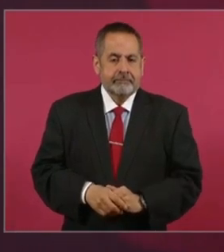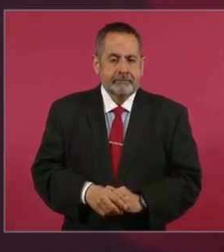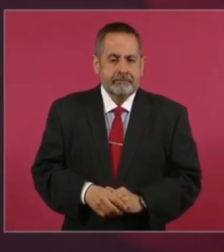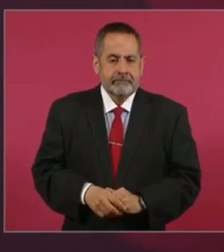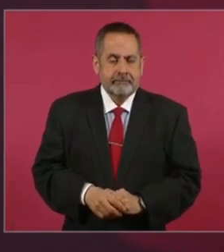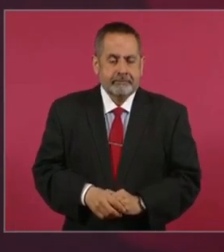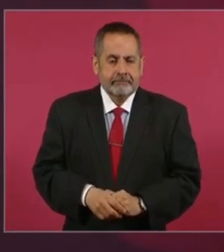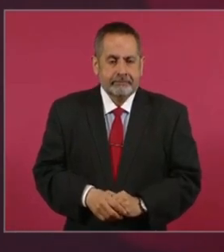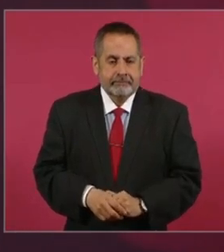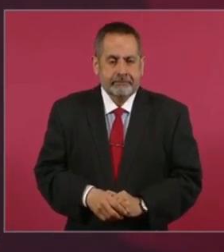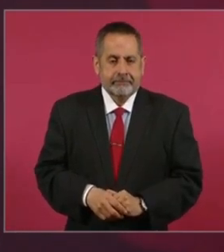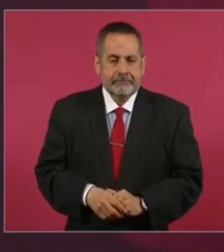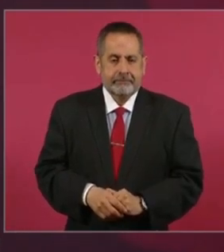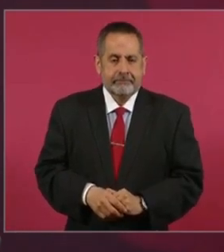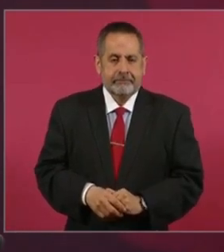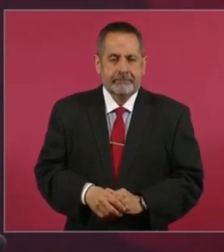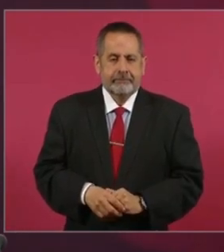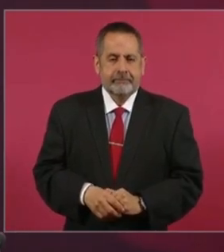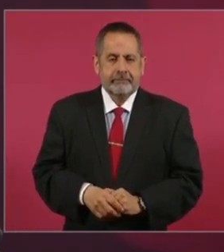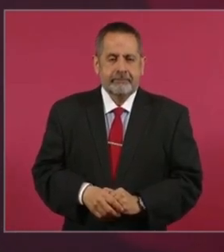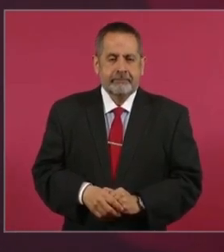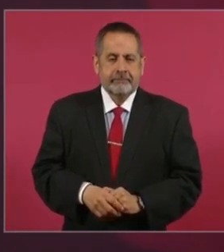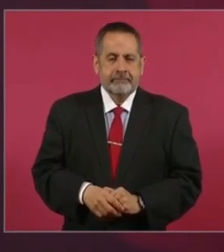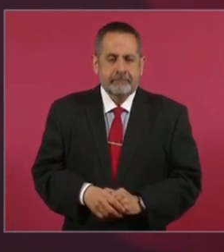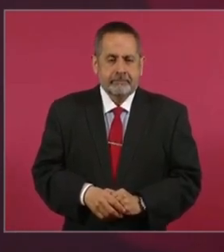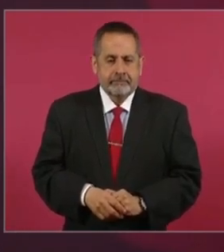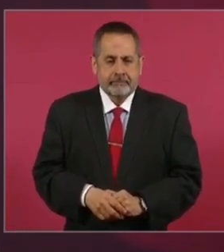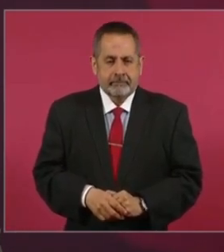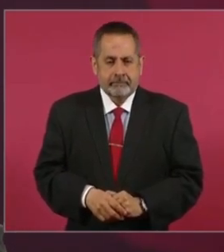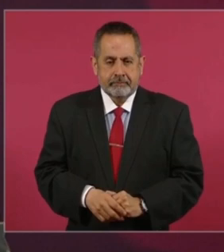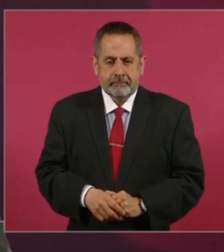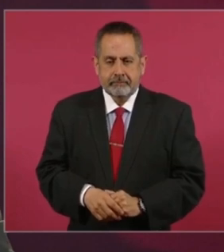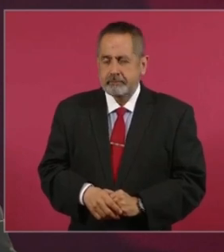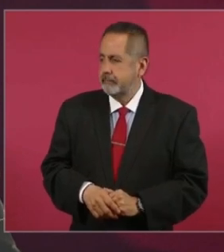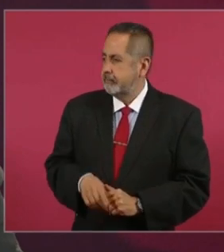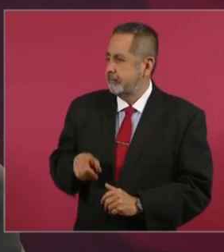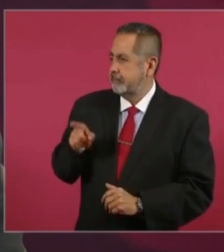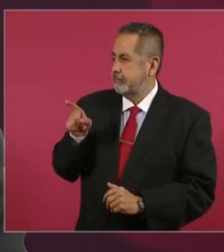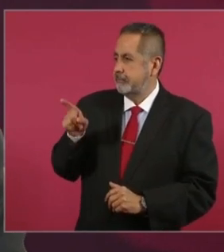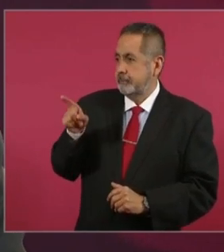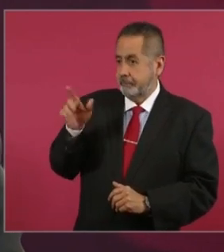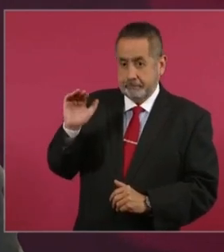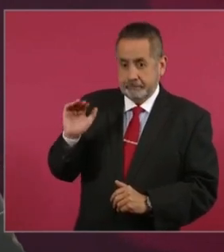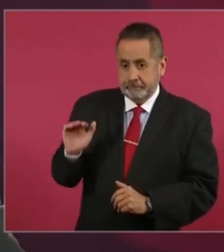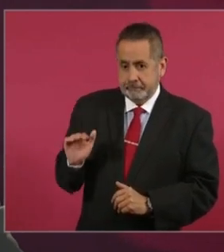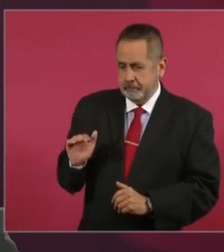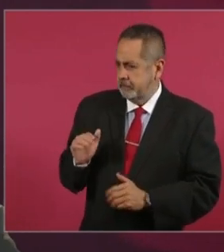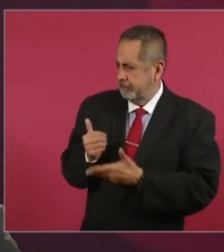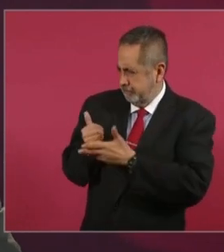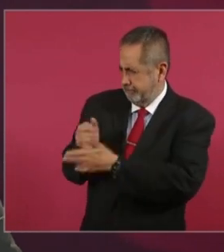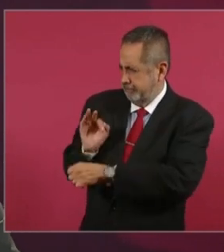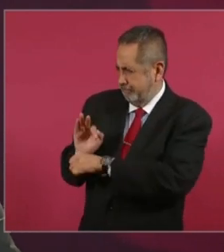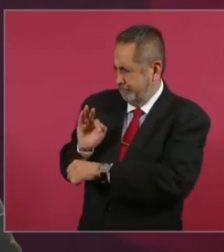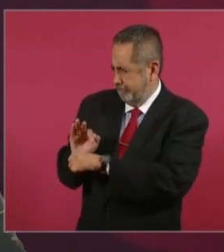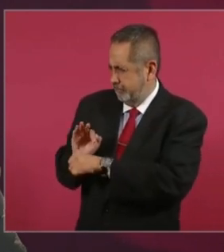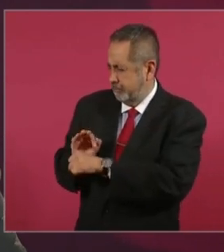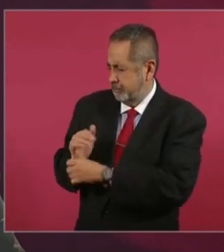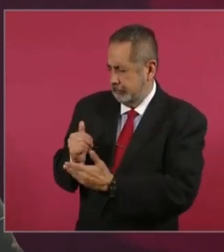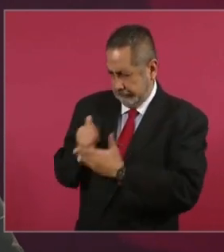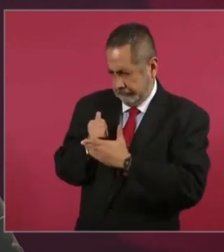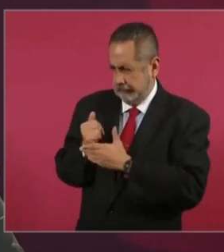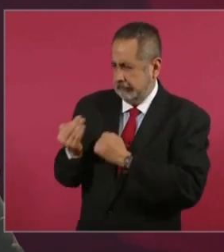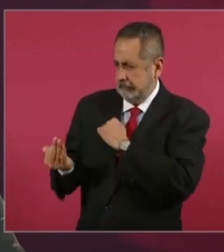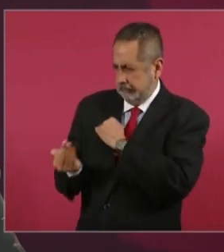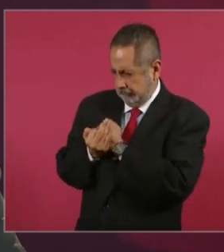ayúdanos con esto, este convenio de publicidad